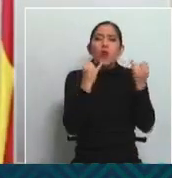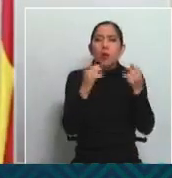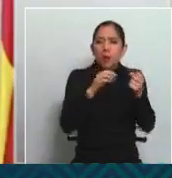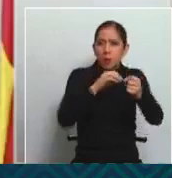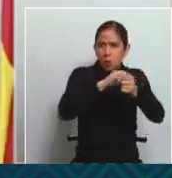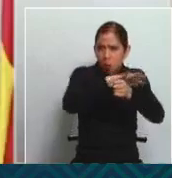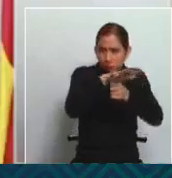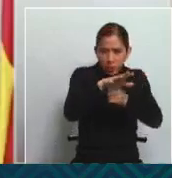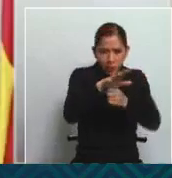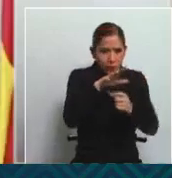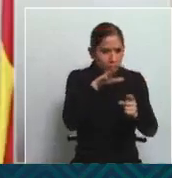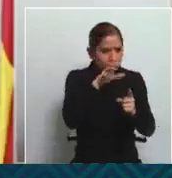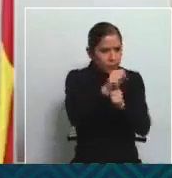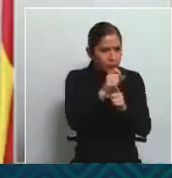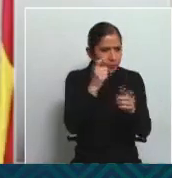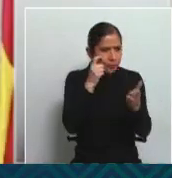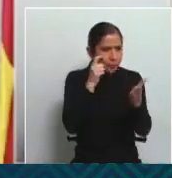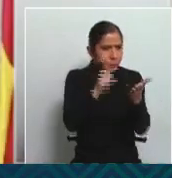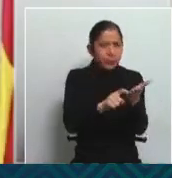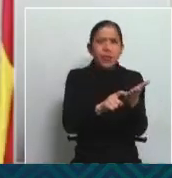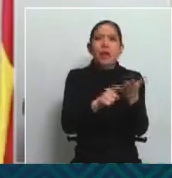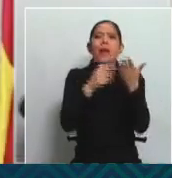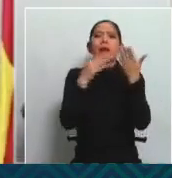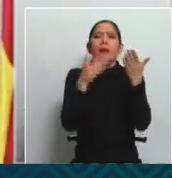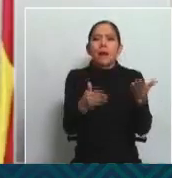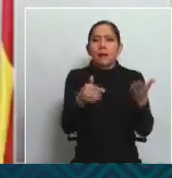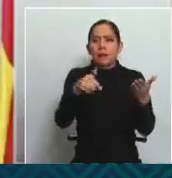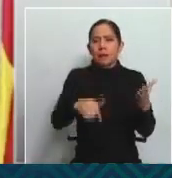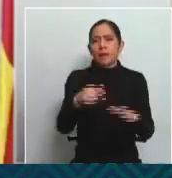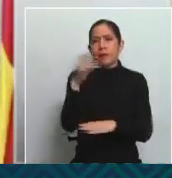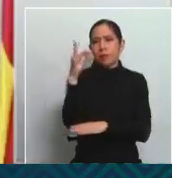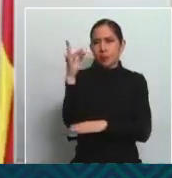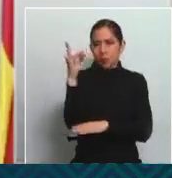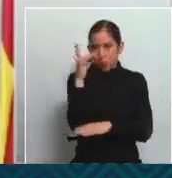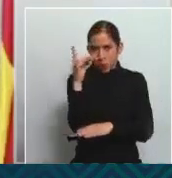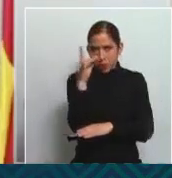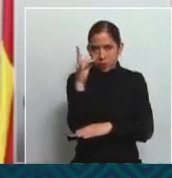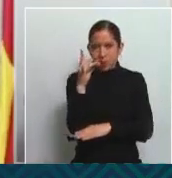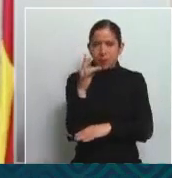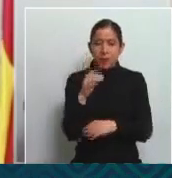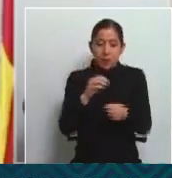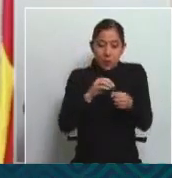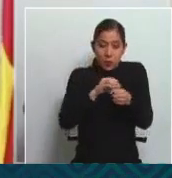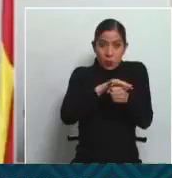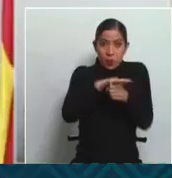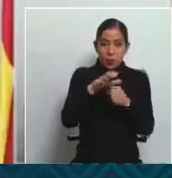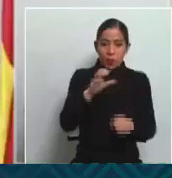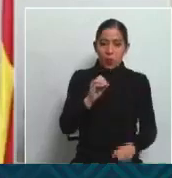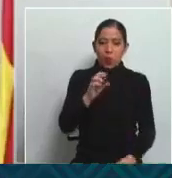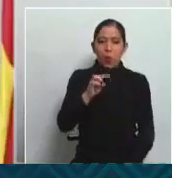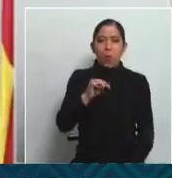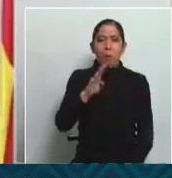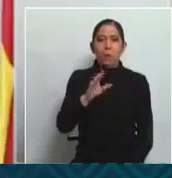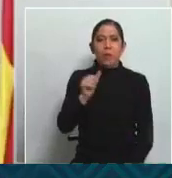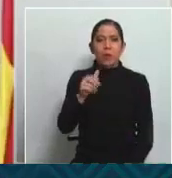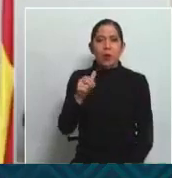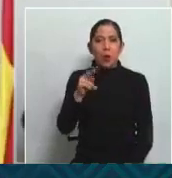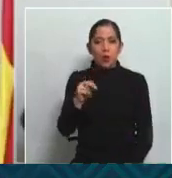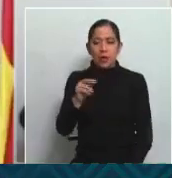hemos detectado ya en el país la variante BA2 de